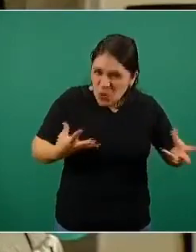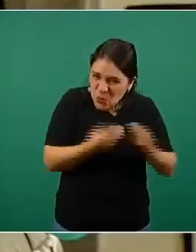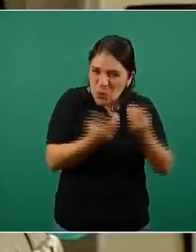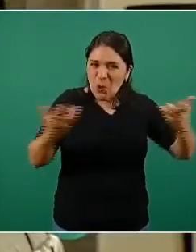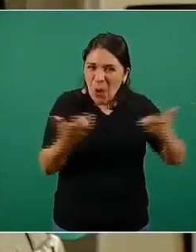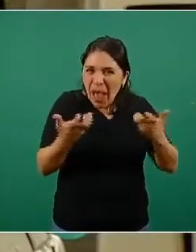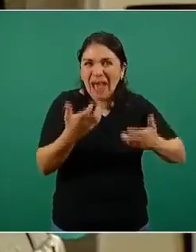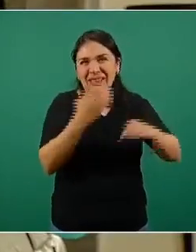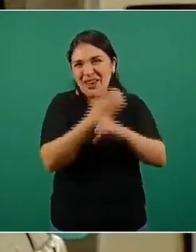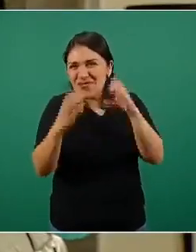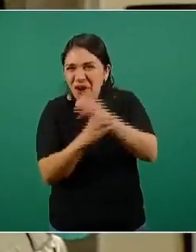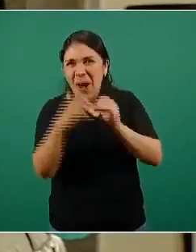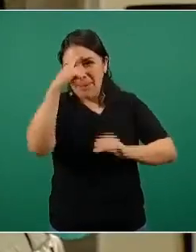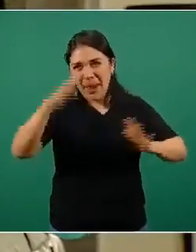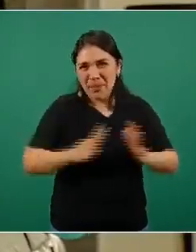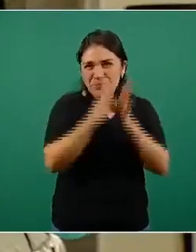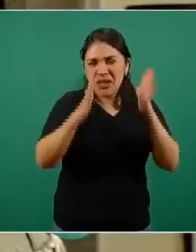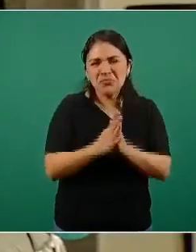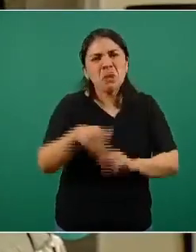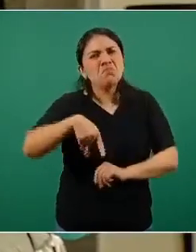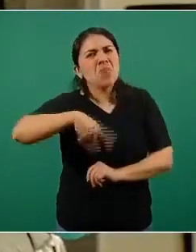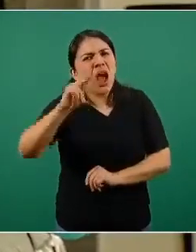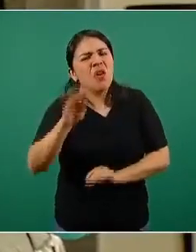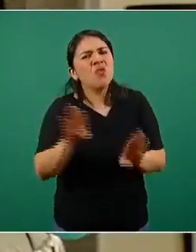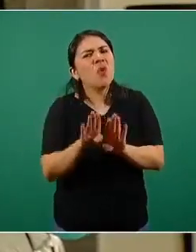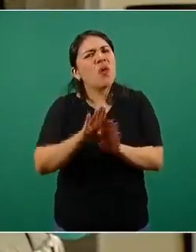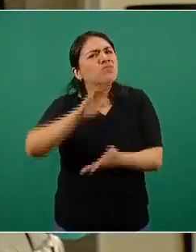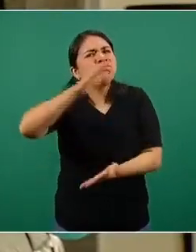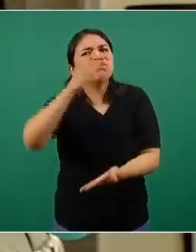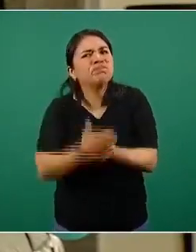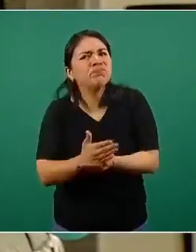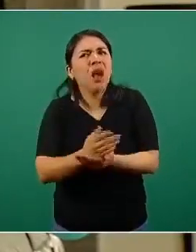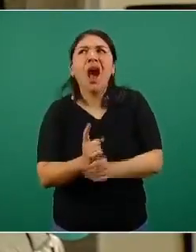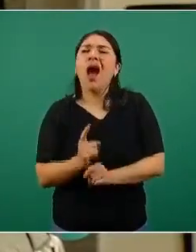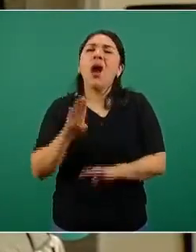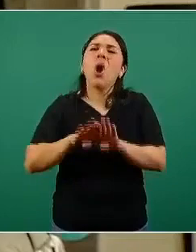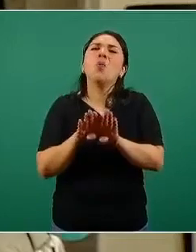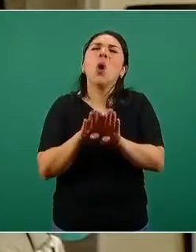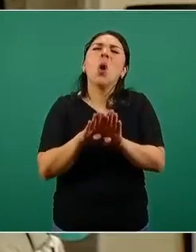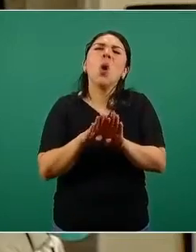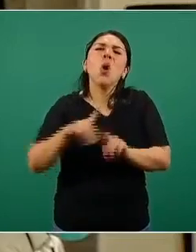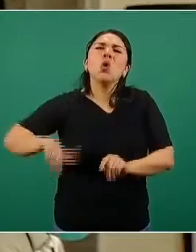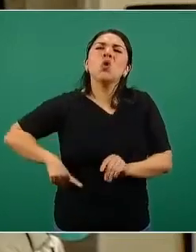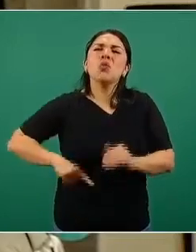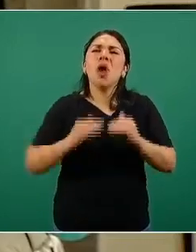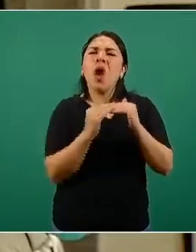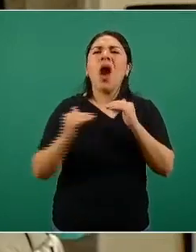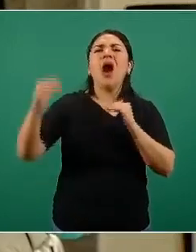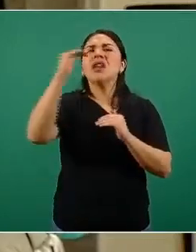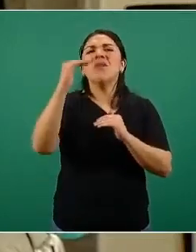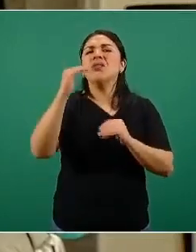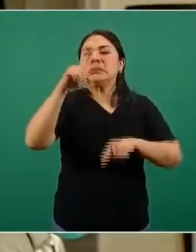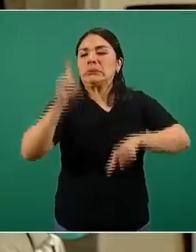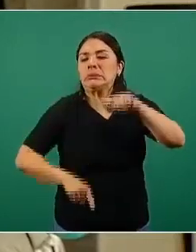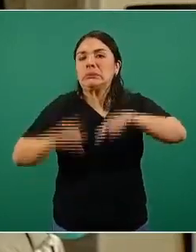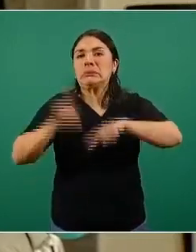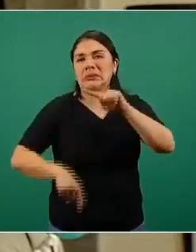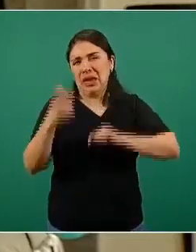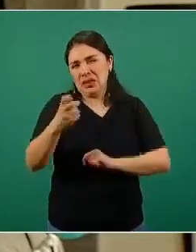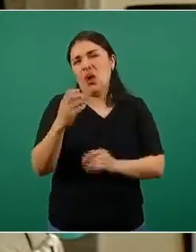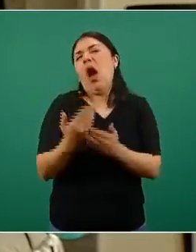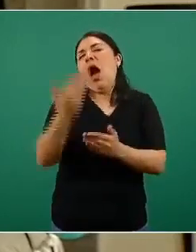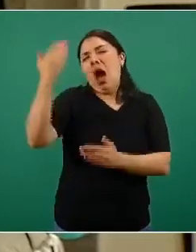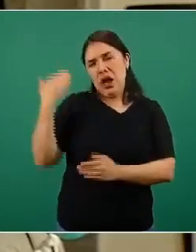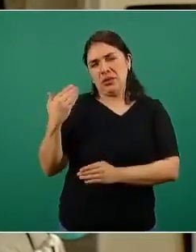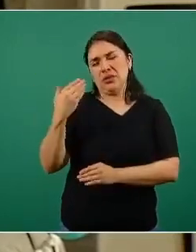llevar a cabo varias tareas, algo los llegaba a detener de más arriba. Le estoy hablando ya de hace tiempo. Entonces, quisiera ver